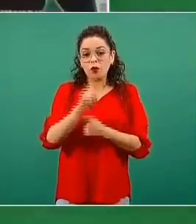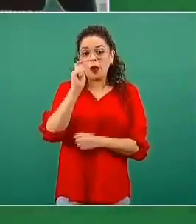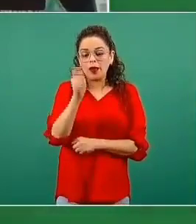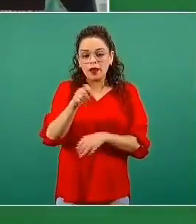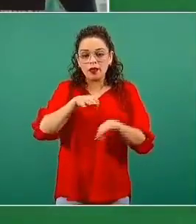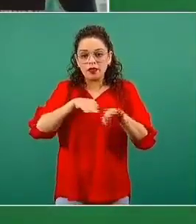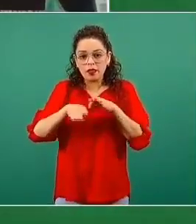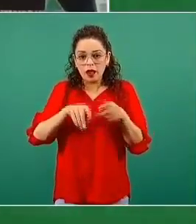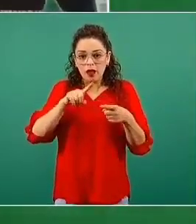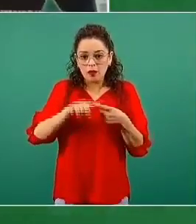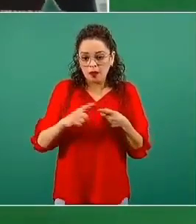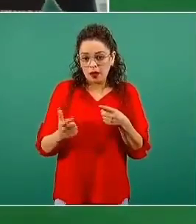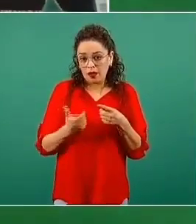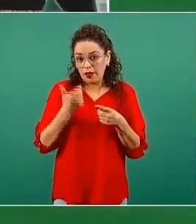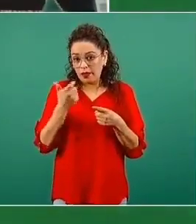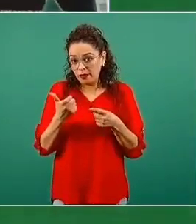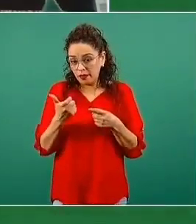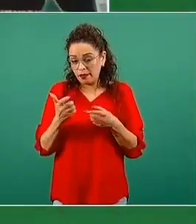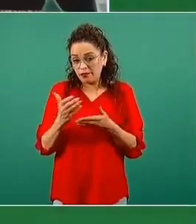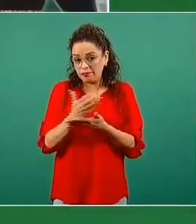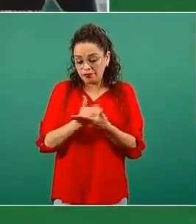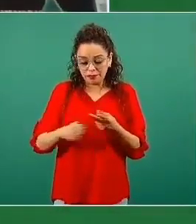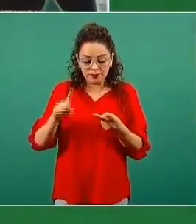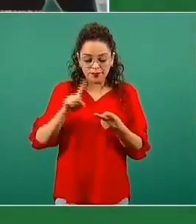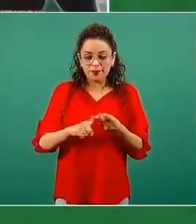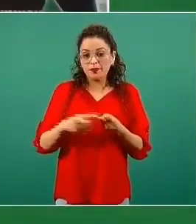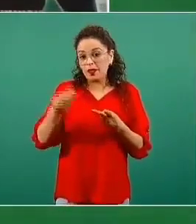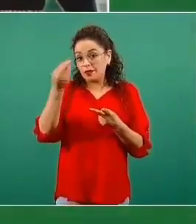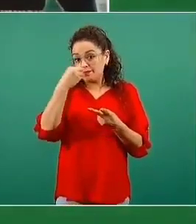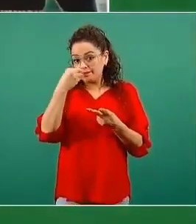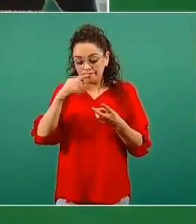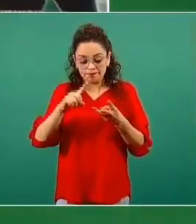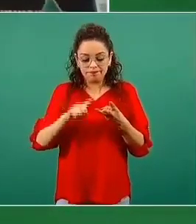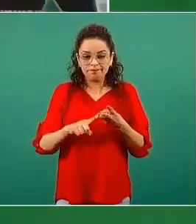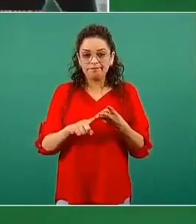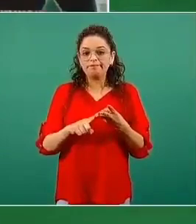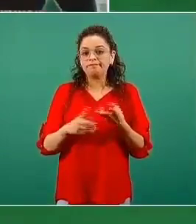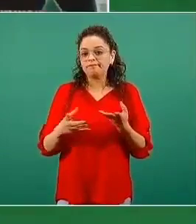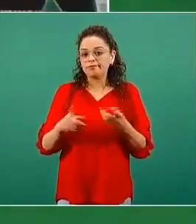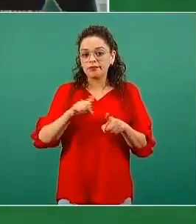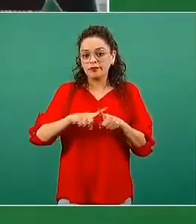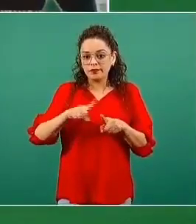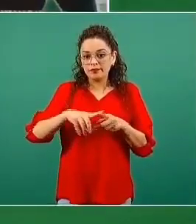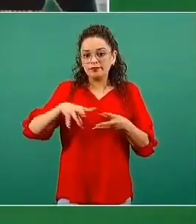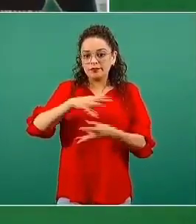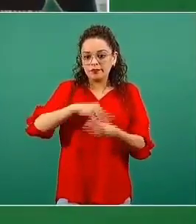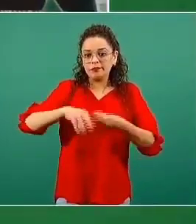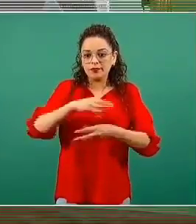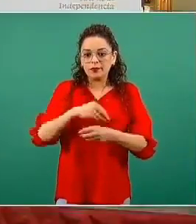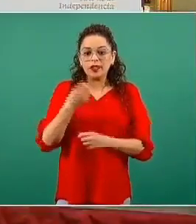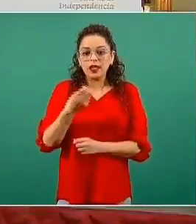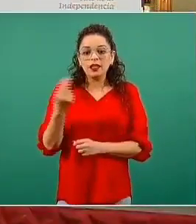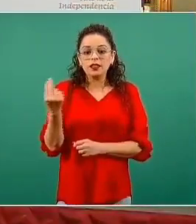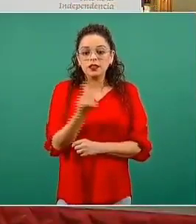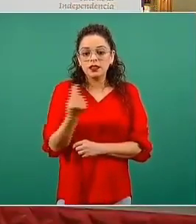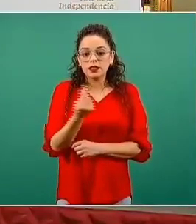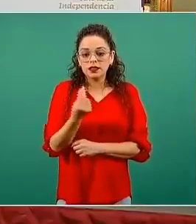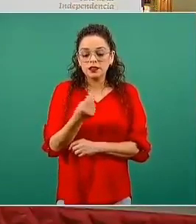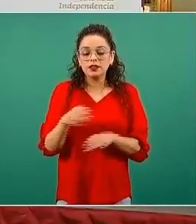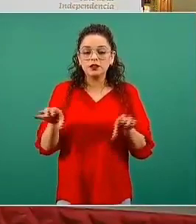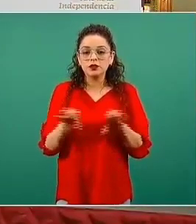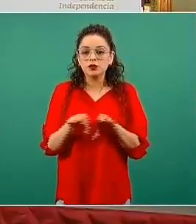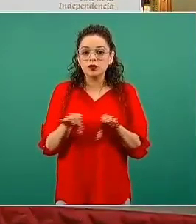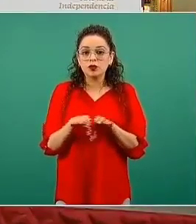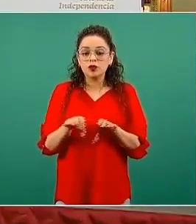empleo, en seguridad alimentaria, en la economía, y eso también requiere de una